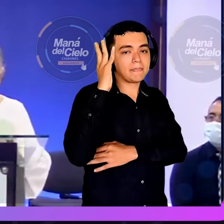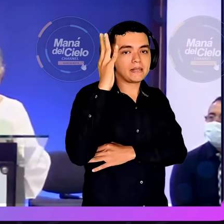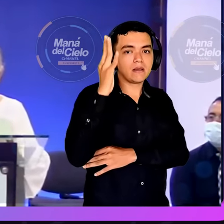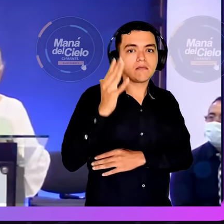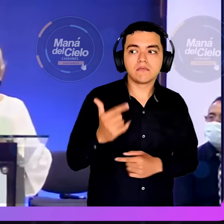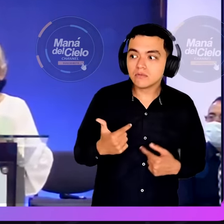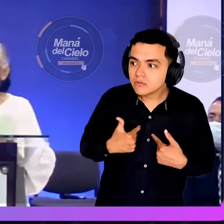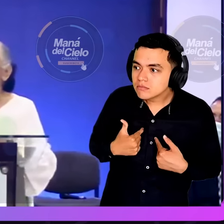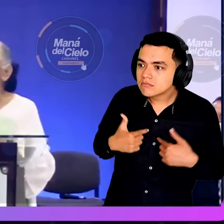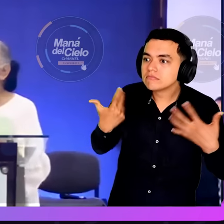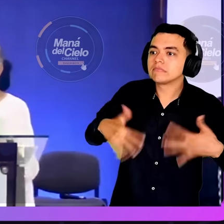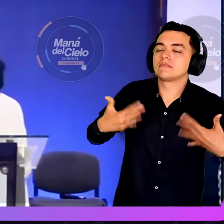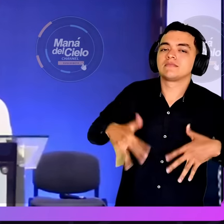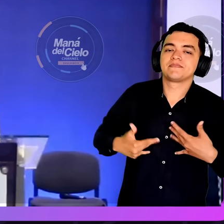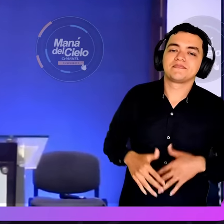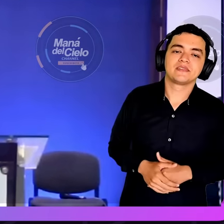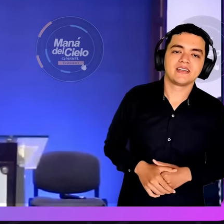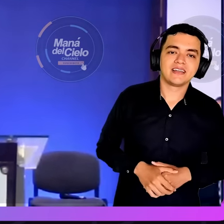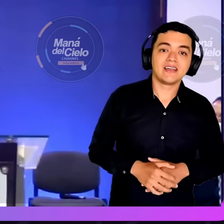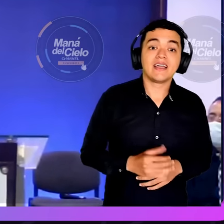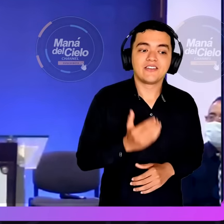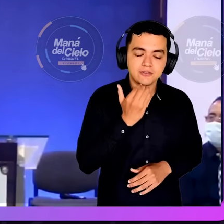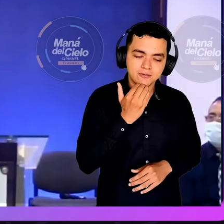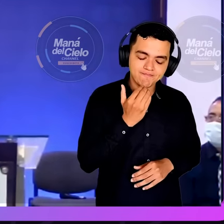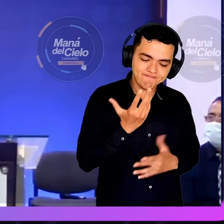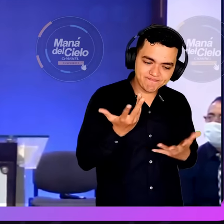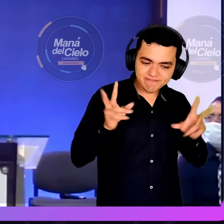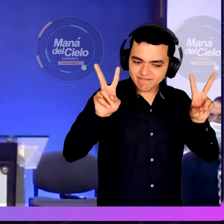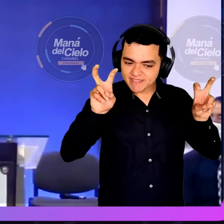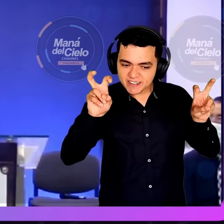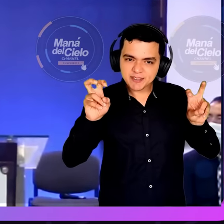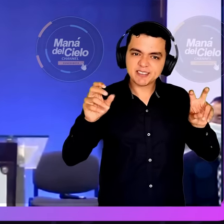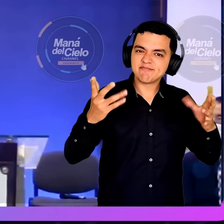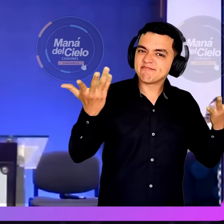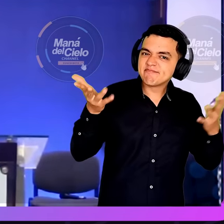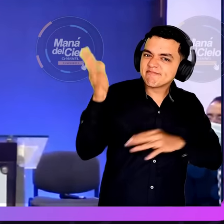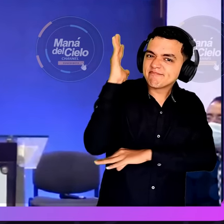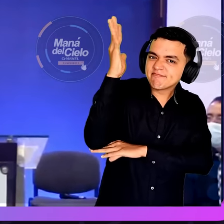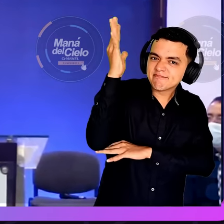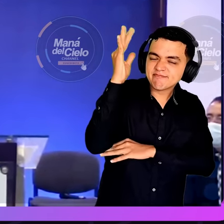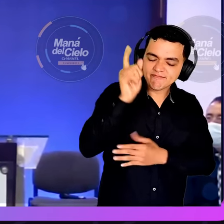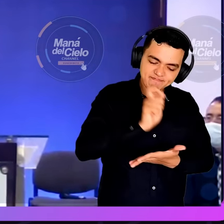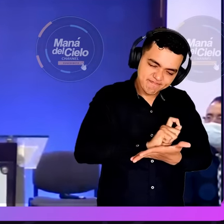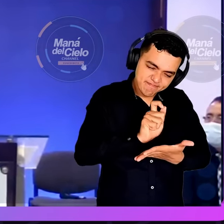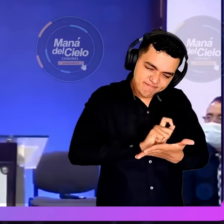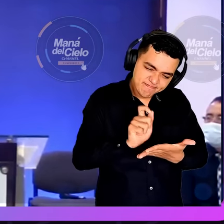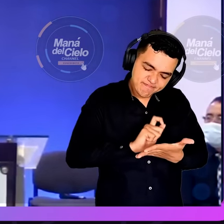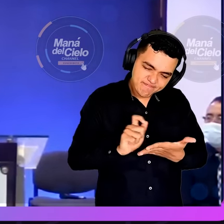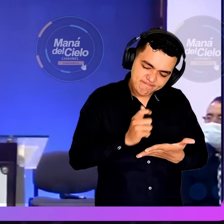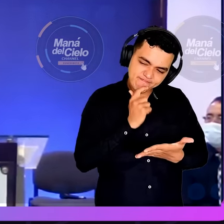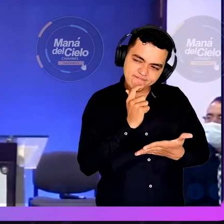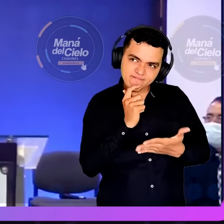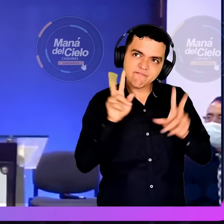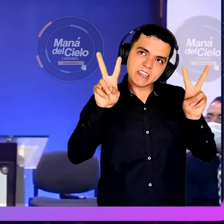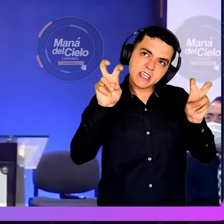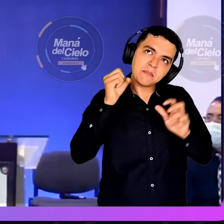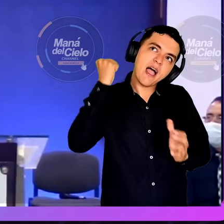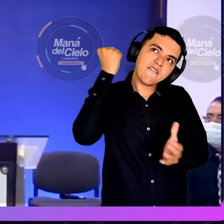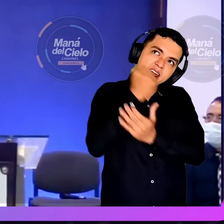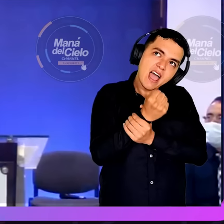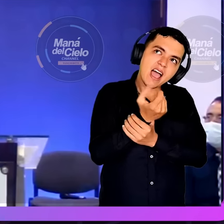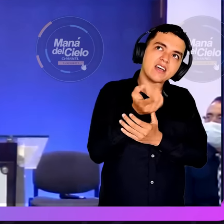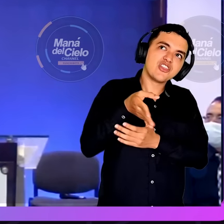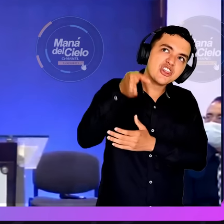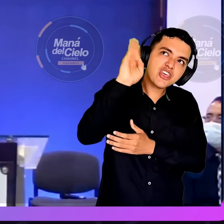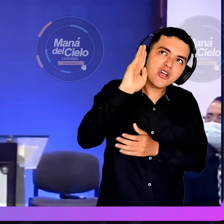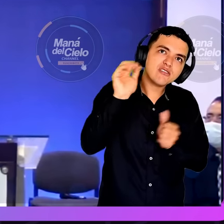leer y comencé a ensayar el mensaje en un cuarto sola. Me acuerdo que el primer mensaje fue cuando Dios llamó a Abraham, le dijo, vete de tu tierra,